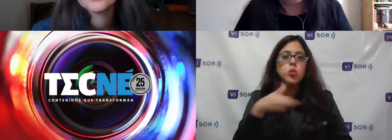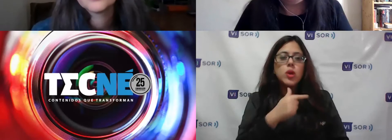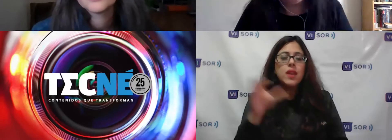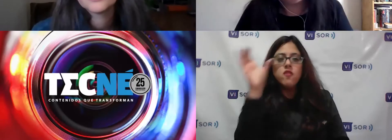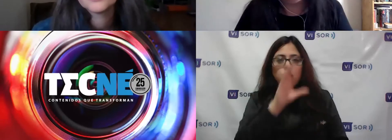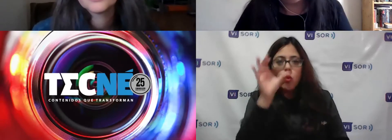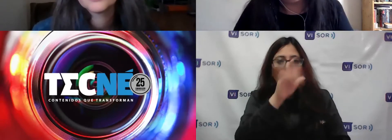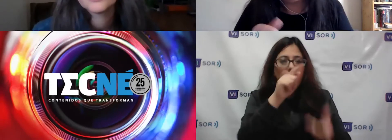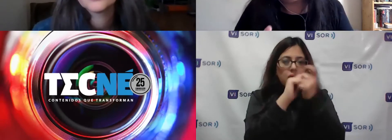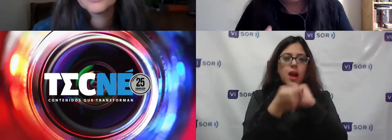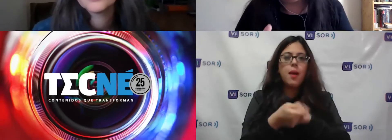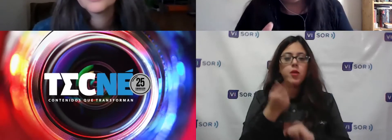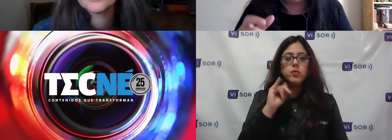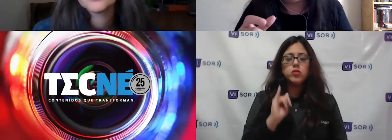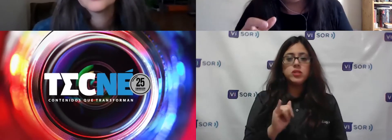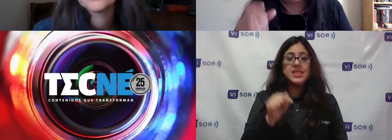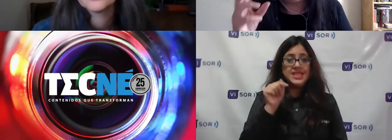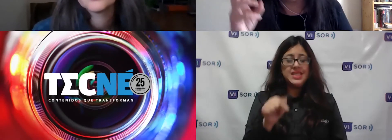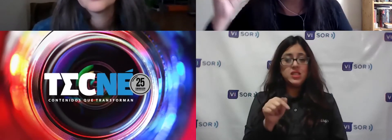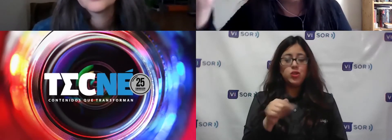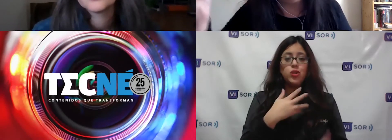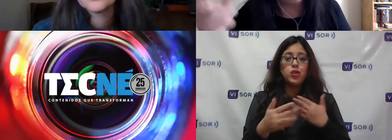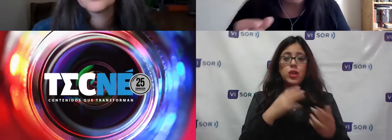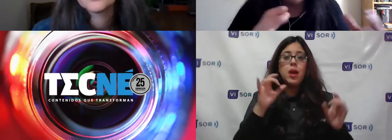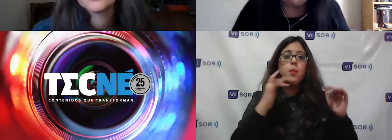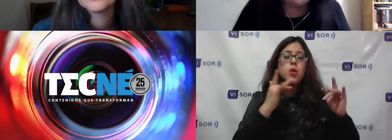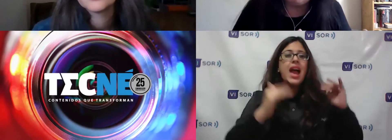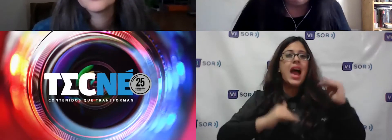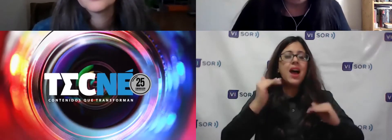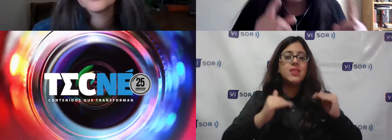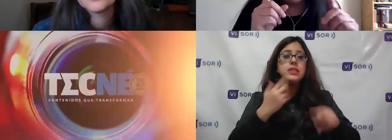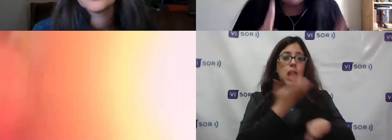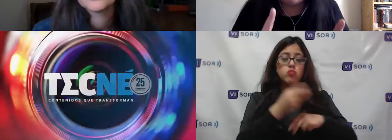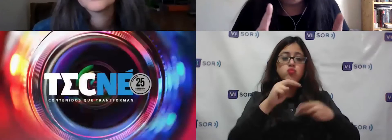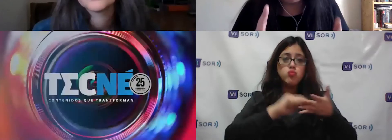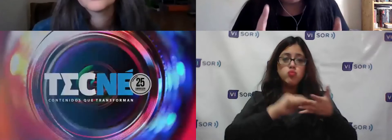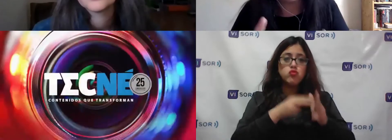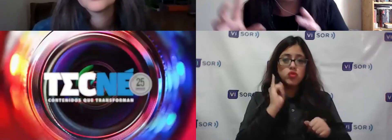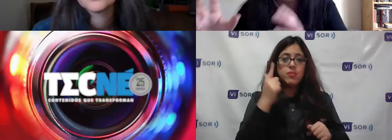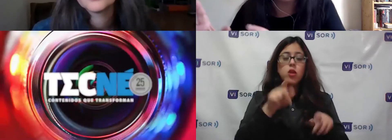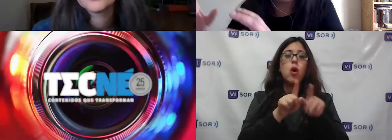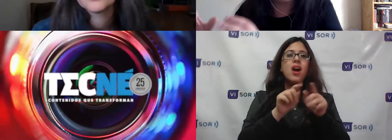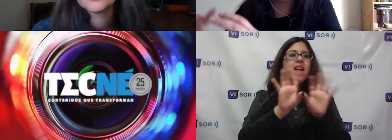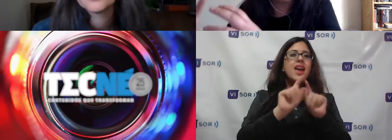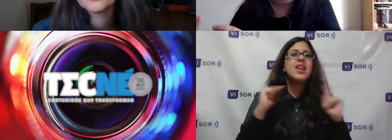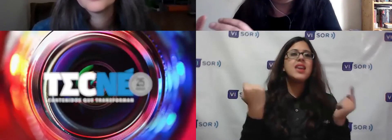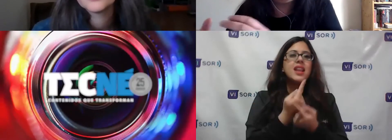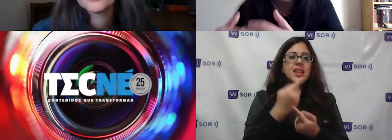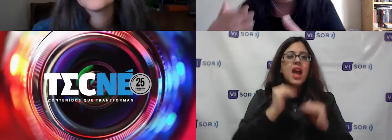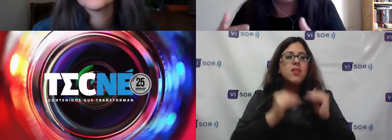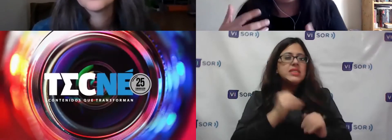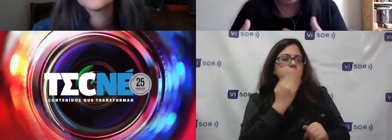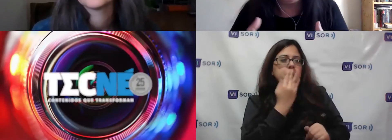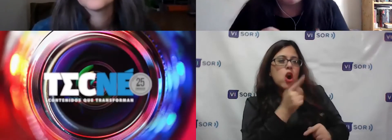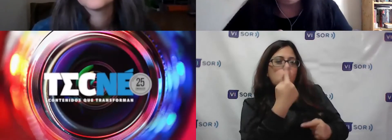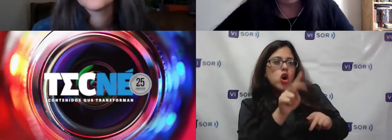actualizarlo pero sí pero eso pasa generalmente porque uno encuentra o porque tiene un problema pero en general basta porque no encuentra algo mejor y en ese sentido